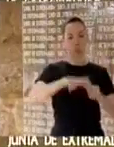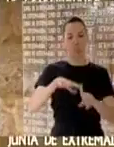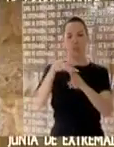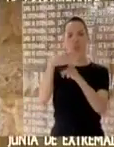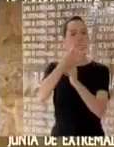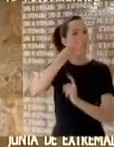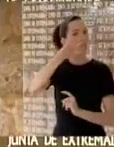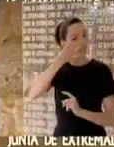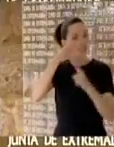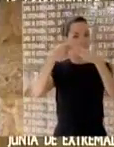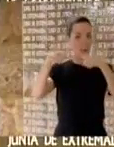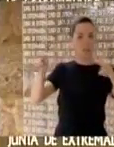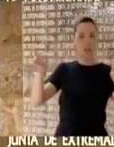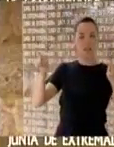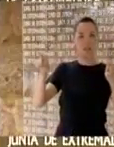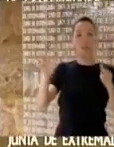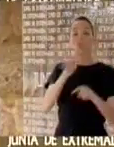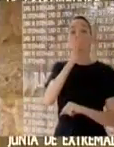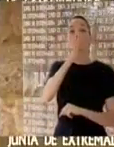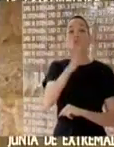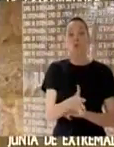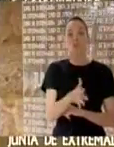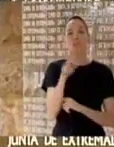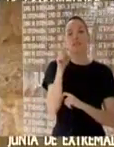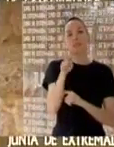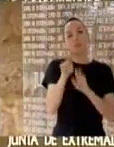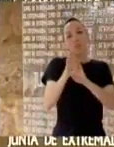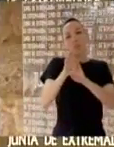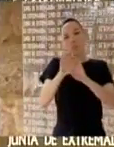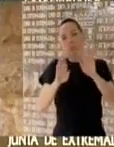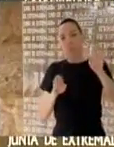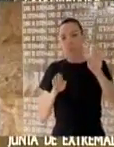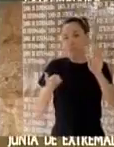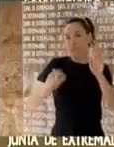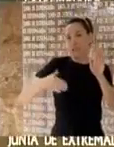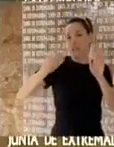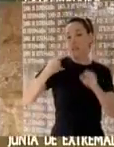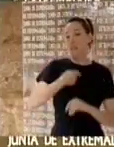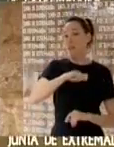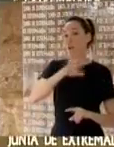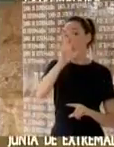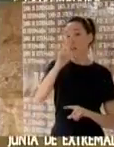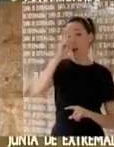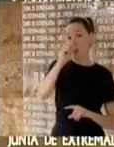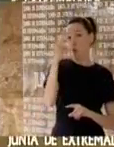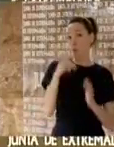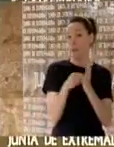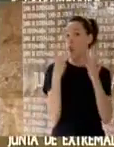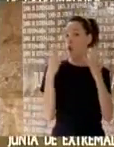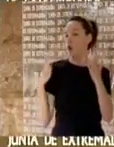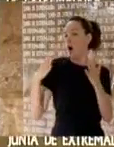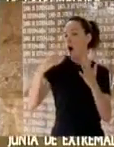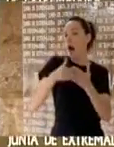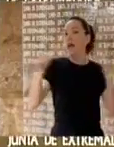como consecuencia de la gran recesión que se sufrió en este país a partir del año 2008, de